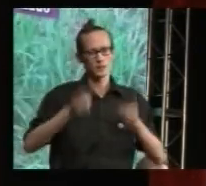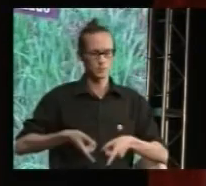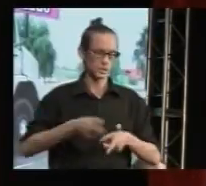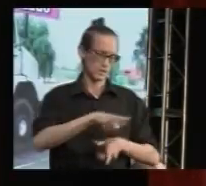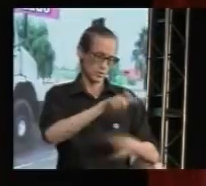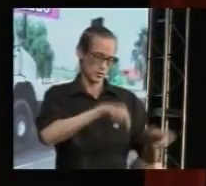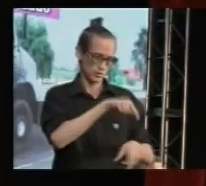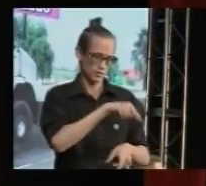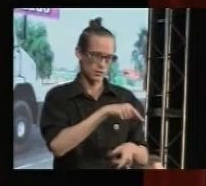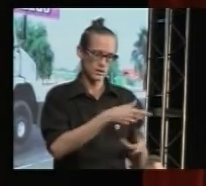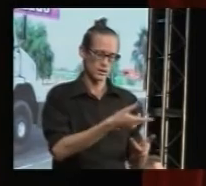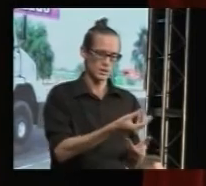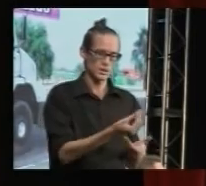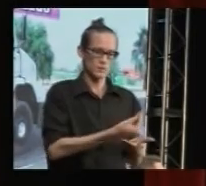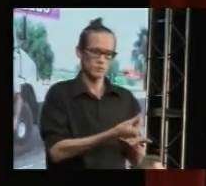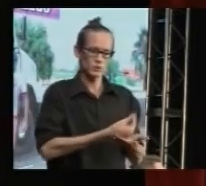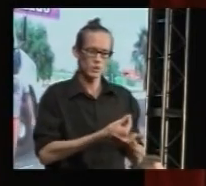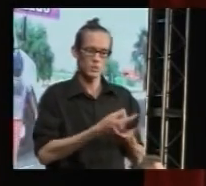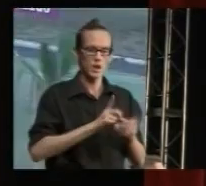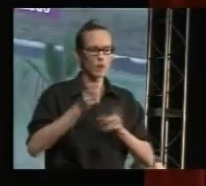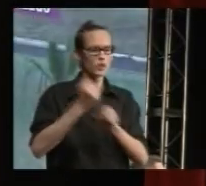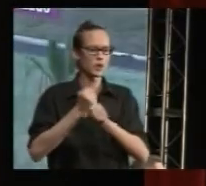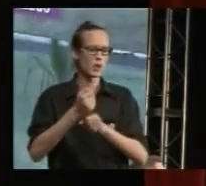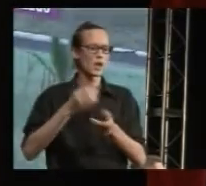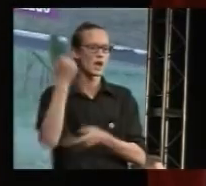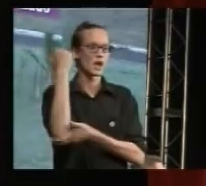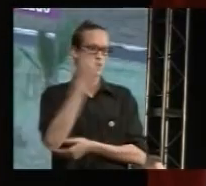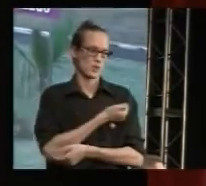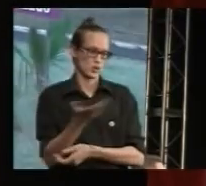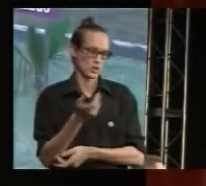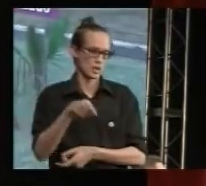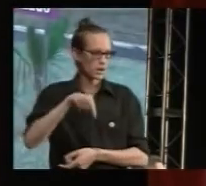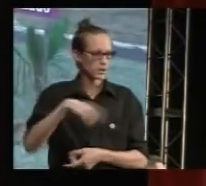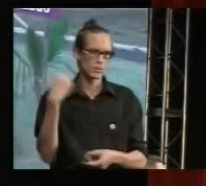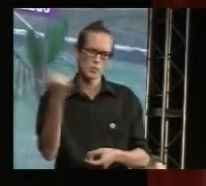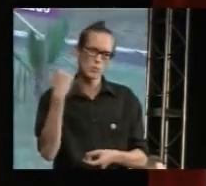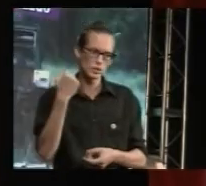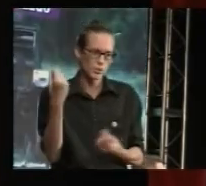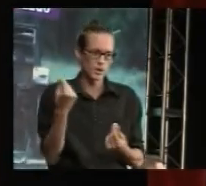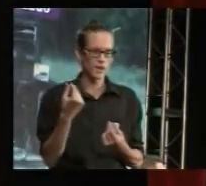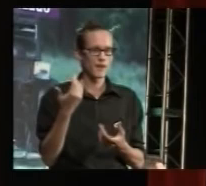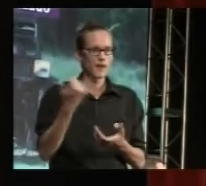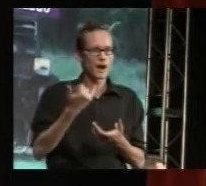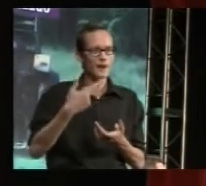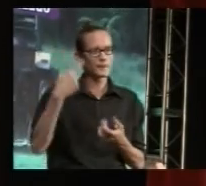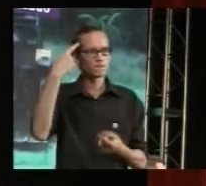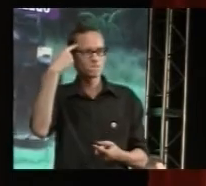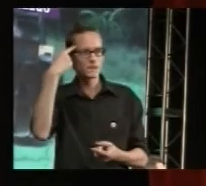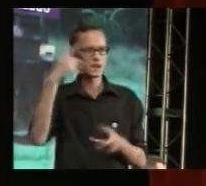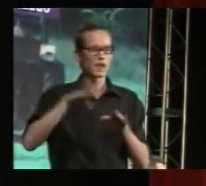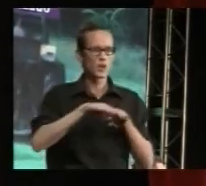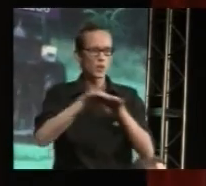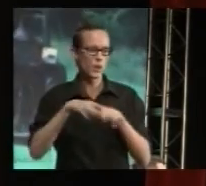emprendedores, a los trabajadores de la economía social. Este sector es importante porque practica valores como la igualdad,